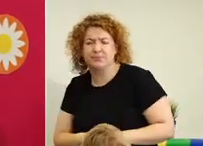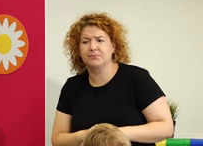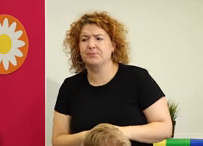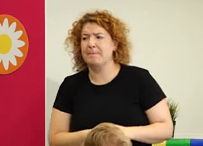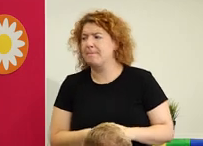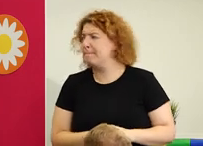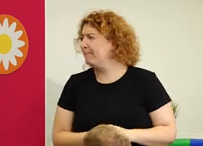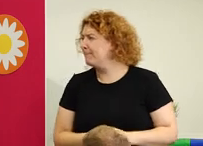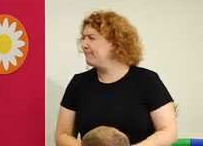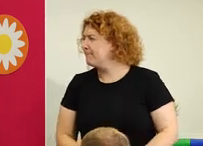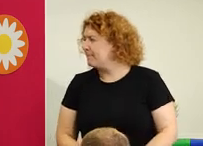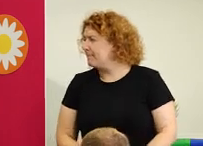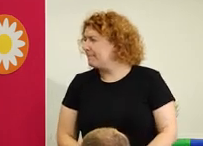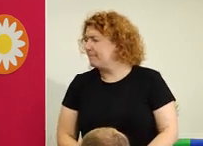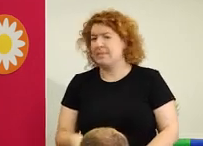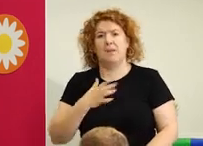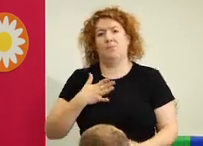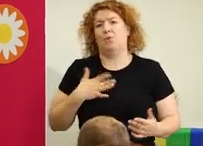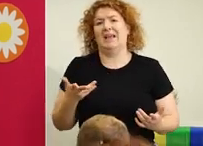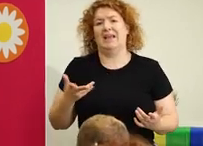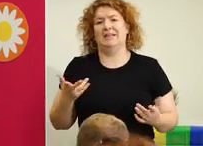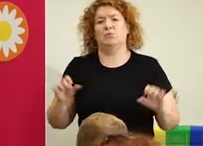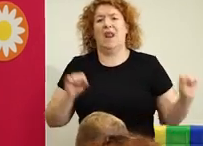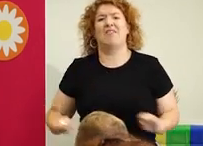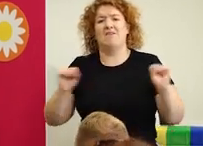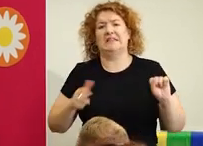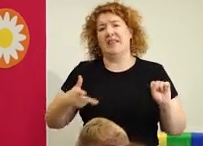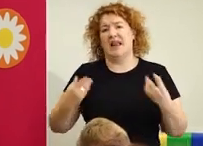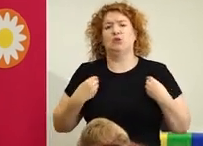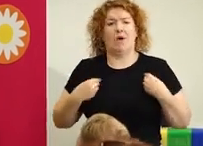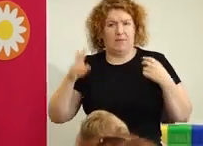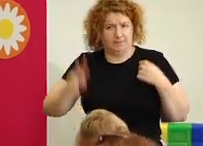robarnos el derecho a vivir.